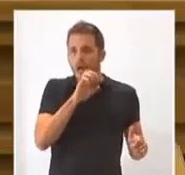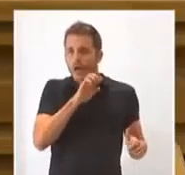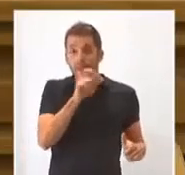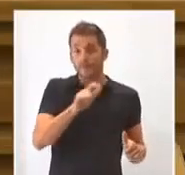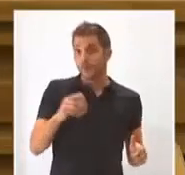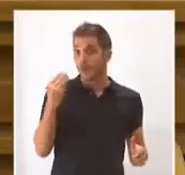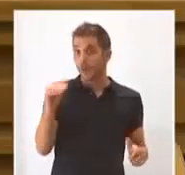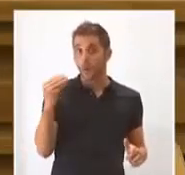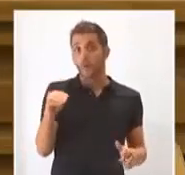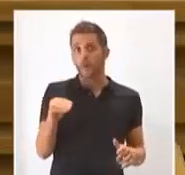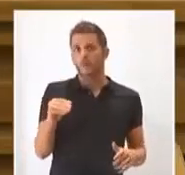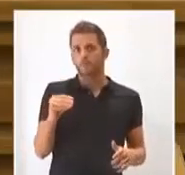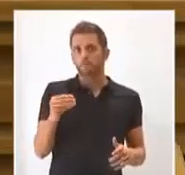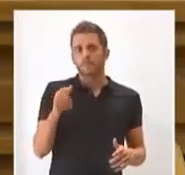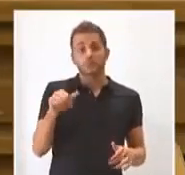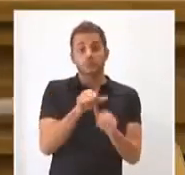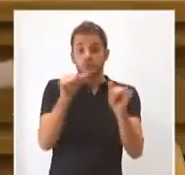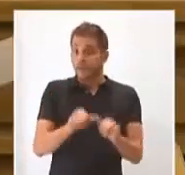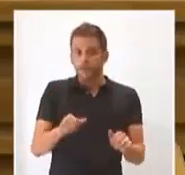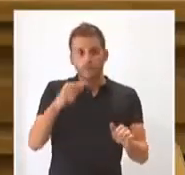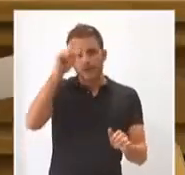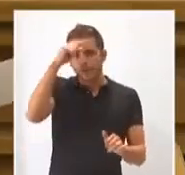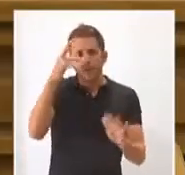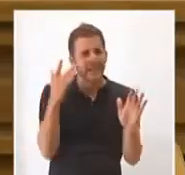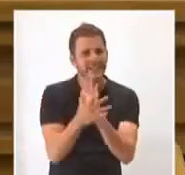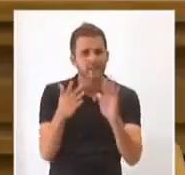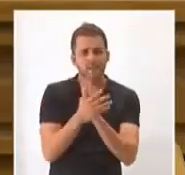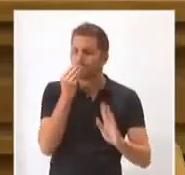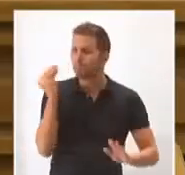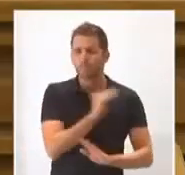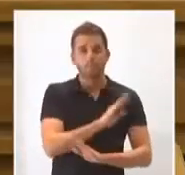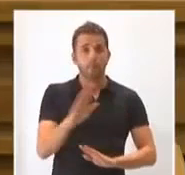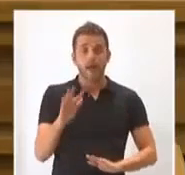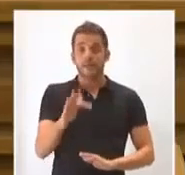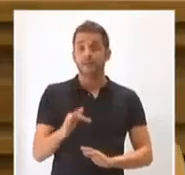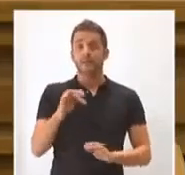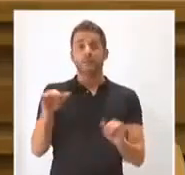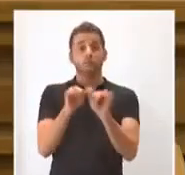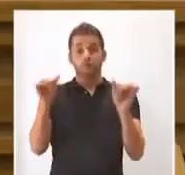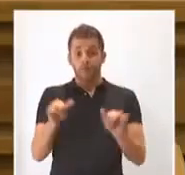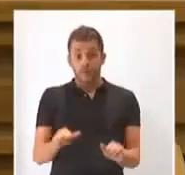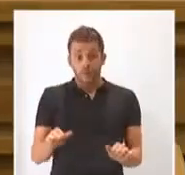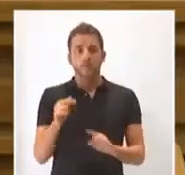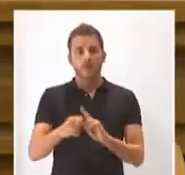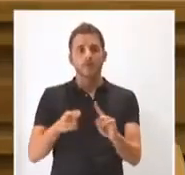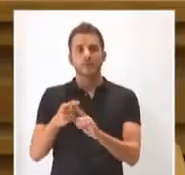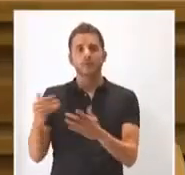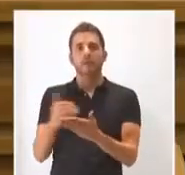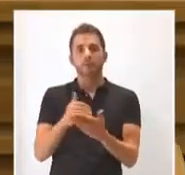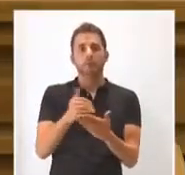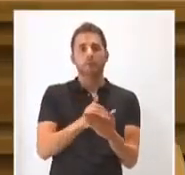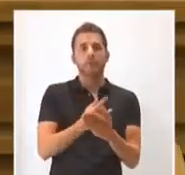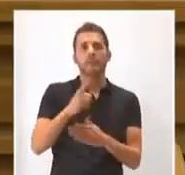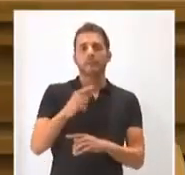joven es una forma de explicar la cultura extraordinaria y además es una fórmula la de que sea rentable el que nos obligue a